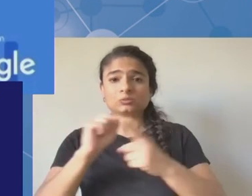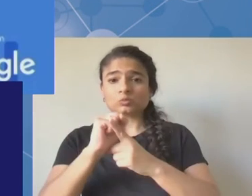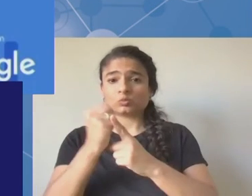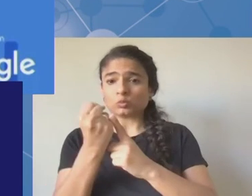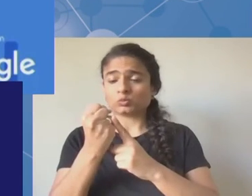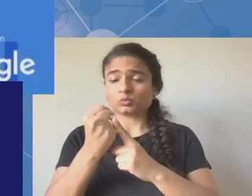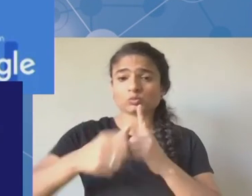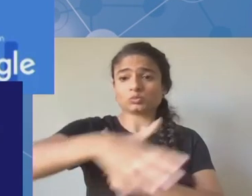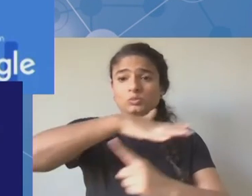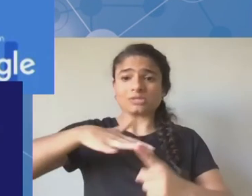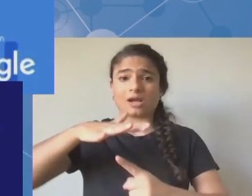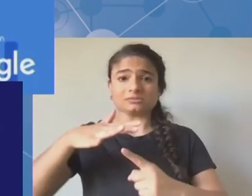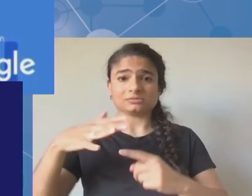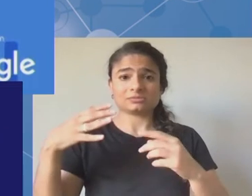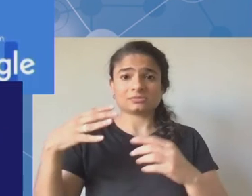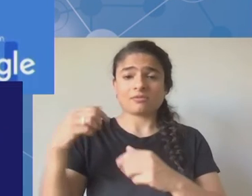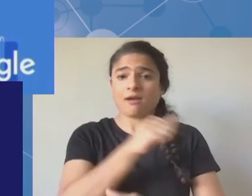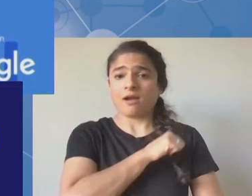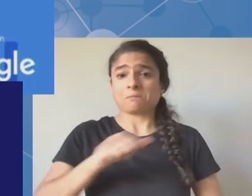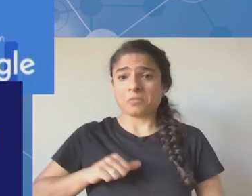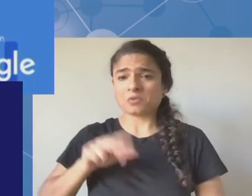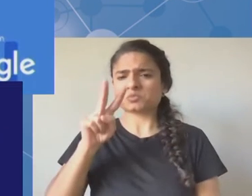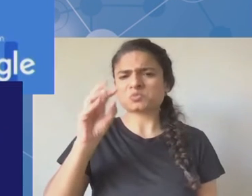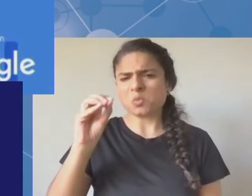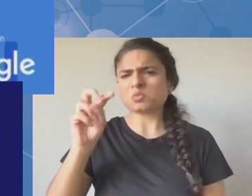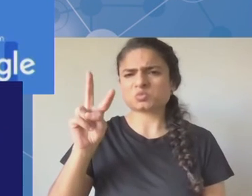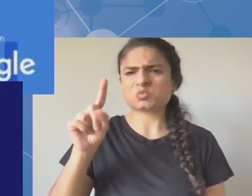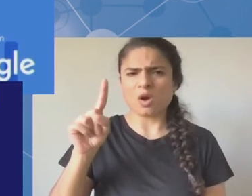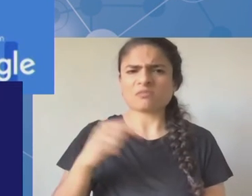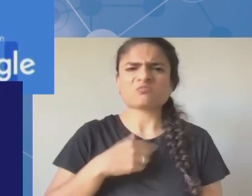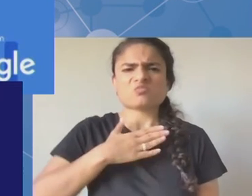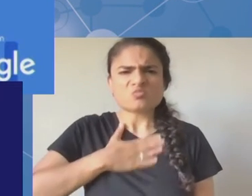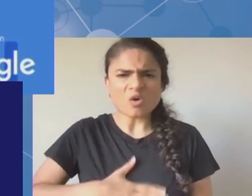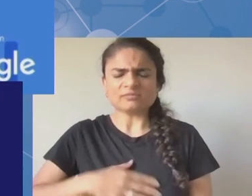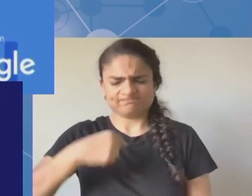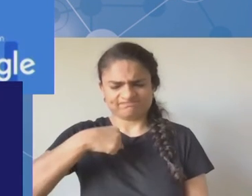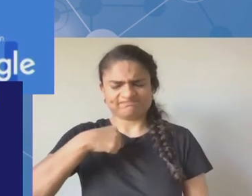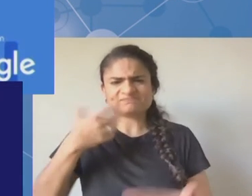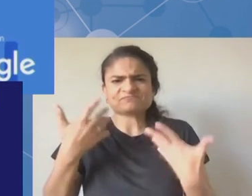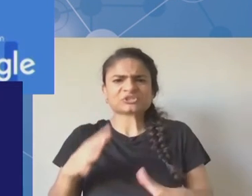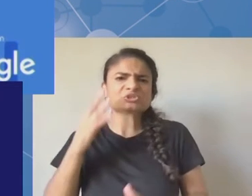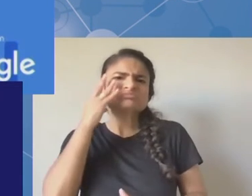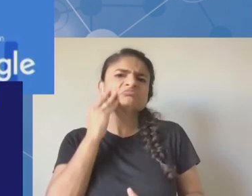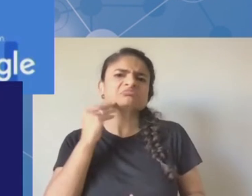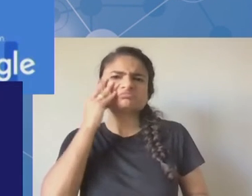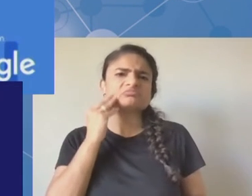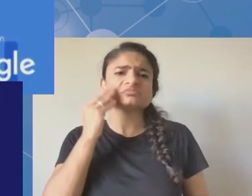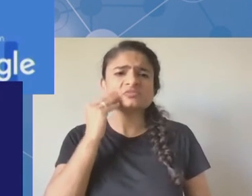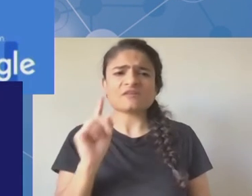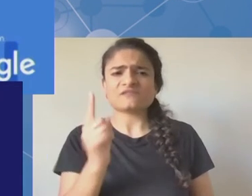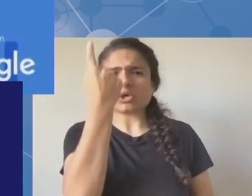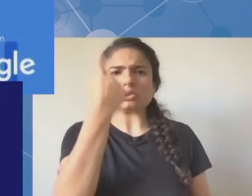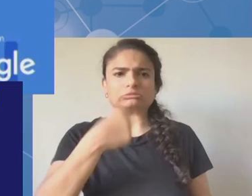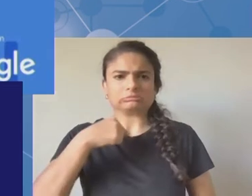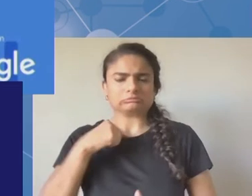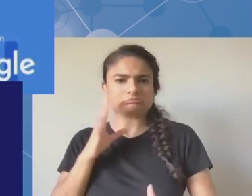jóvenes de la cumbre IGF. Me gustaría compartir mi experiencia personal y, al mismo tiempo, agradecer por